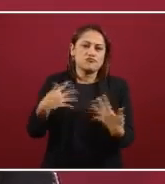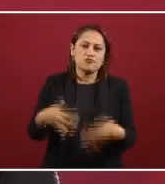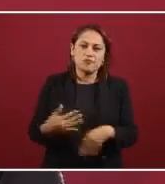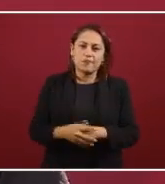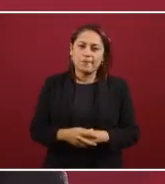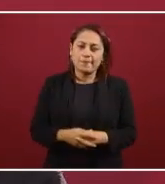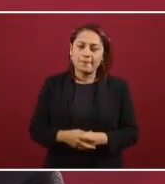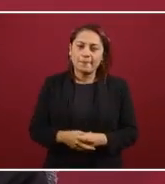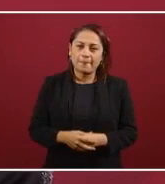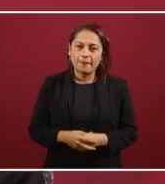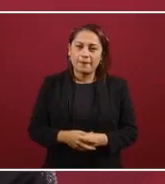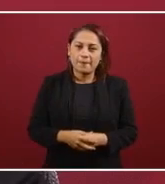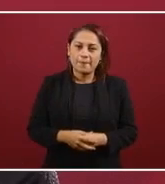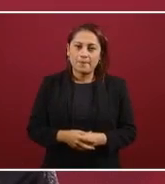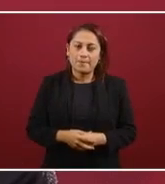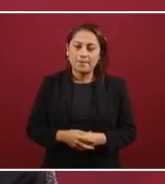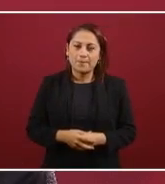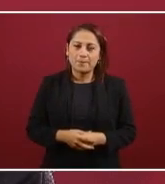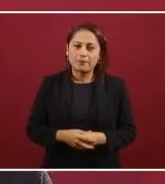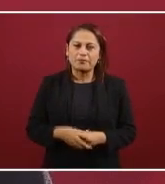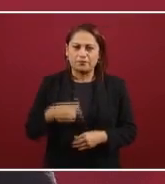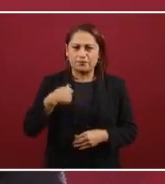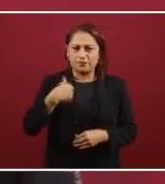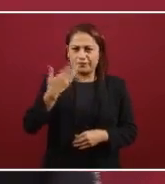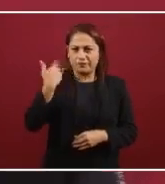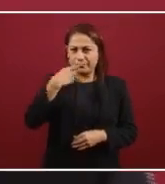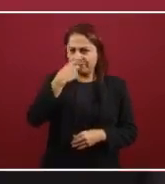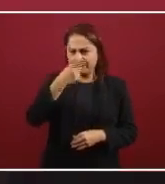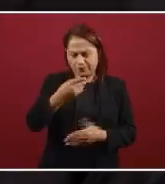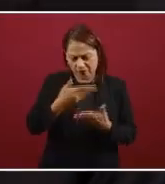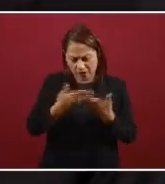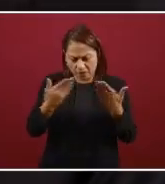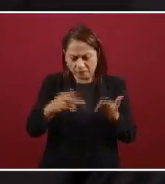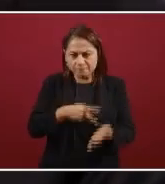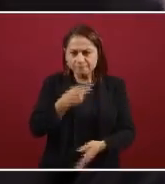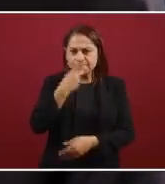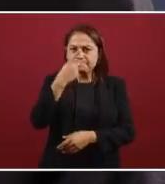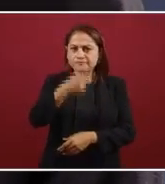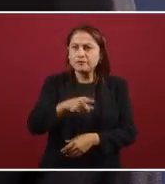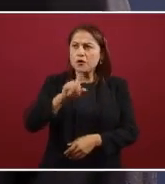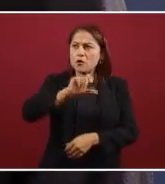las familias en otros países no tienen